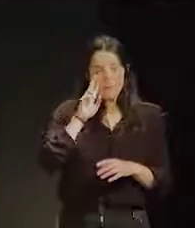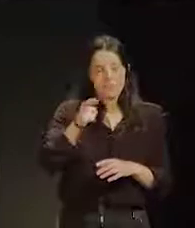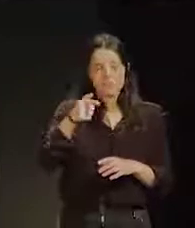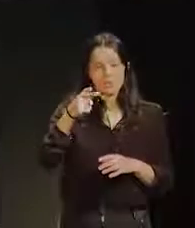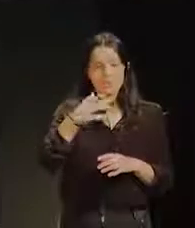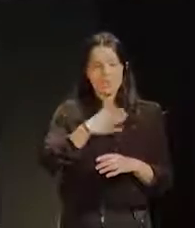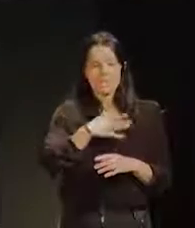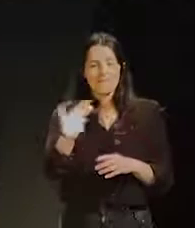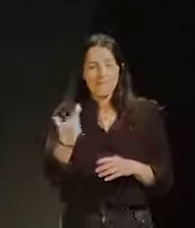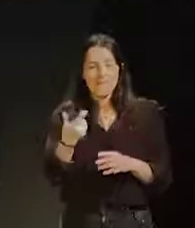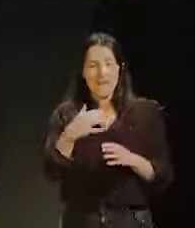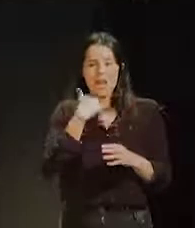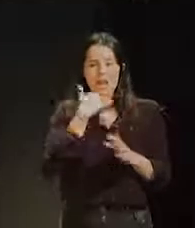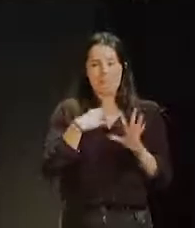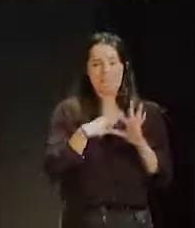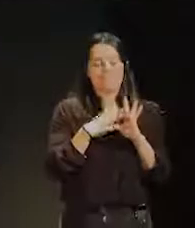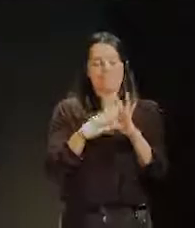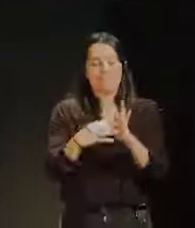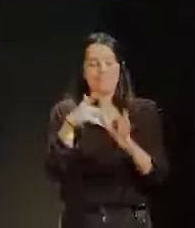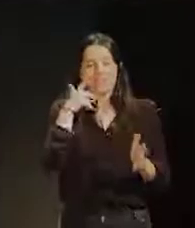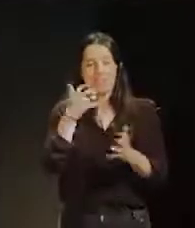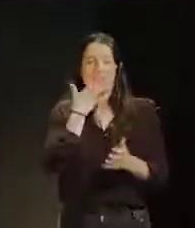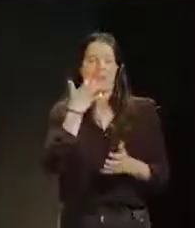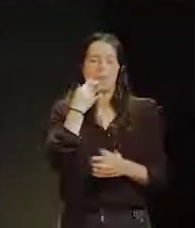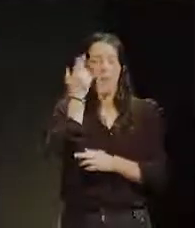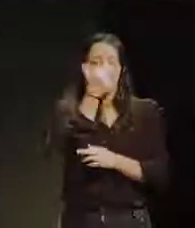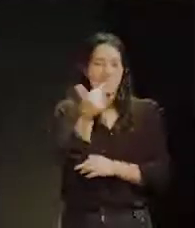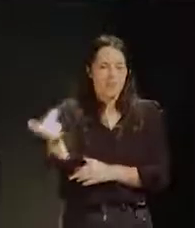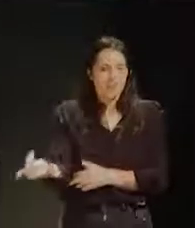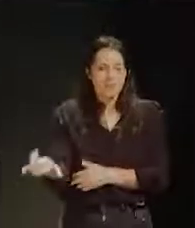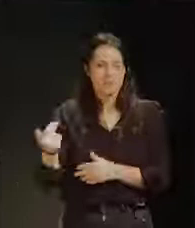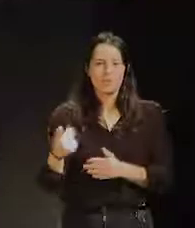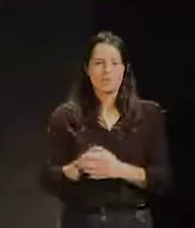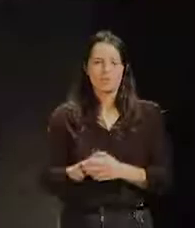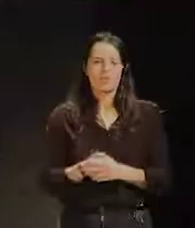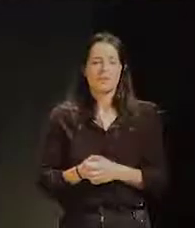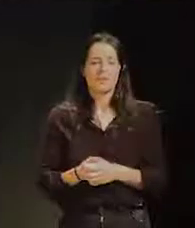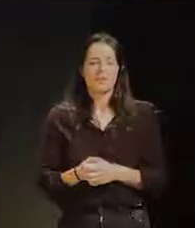géneros artísticos, como la pintura, yo